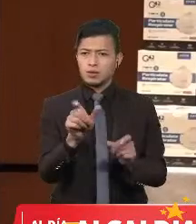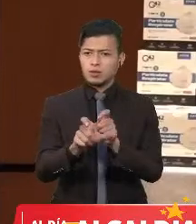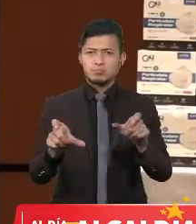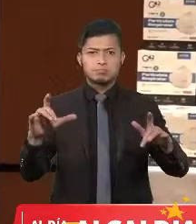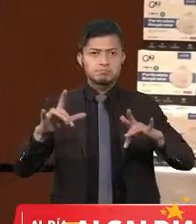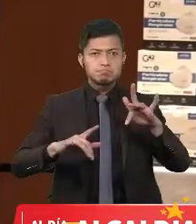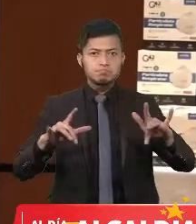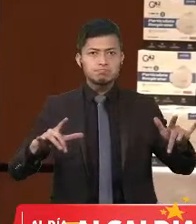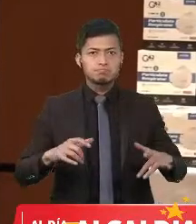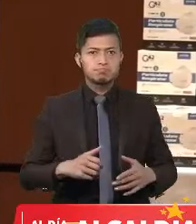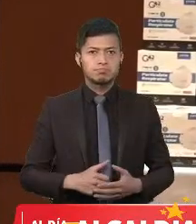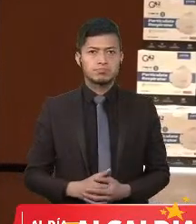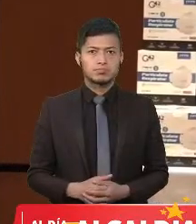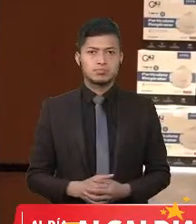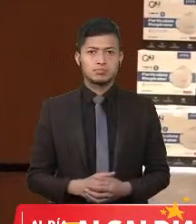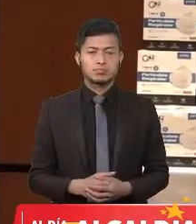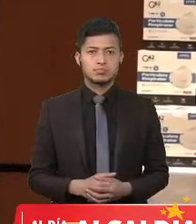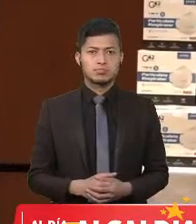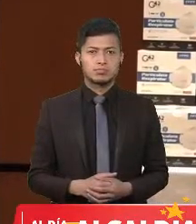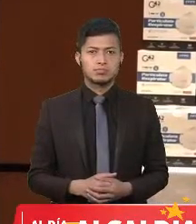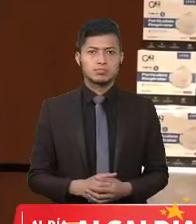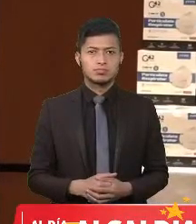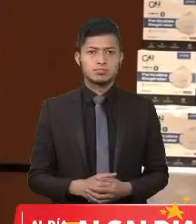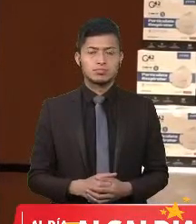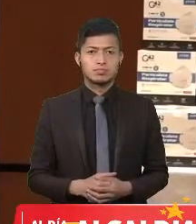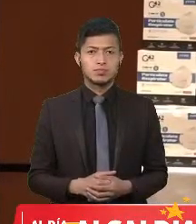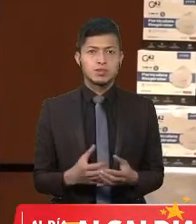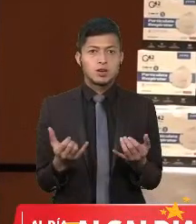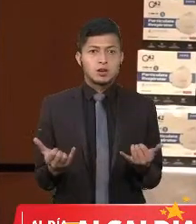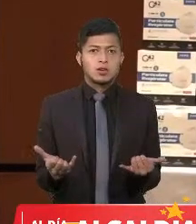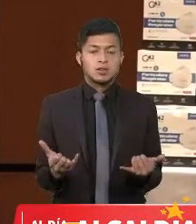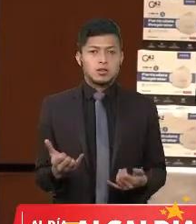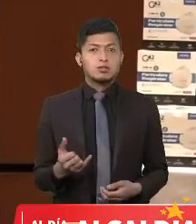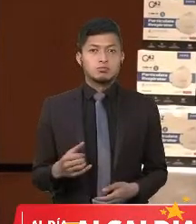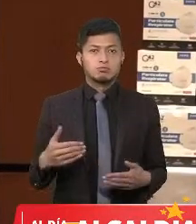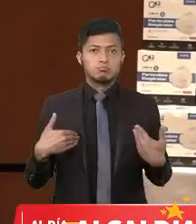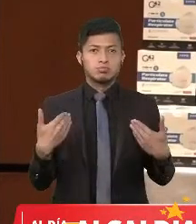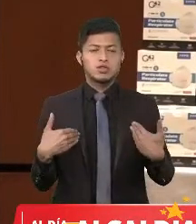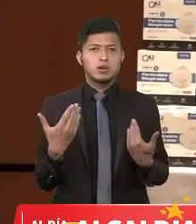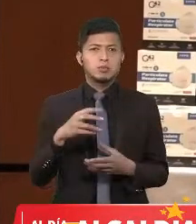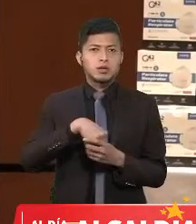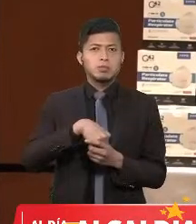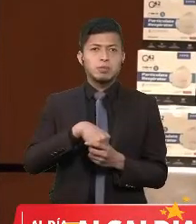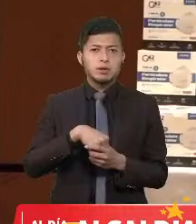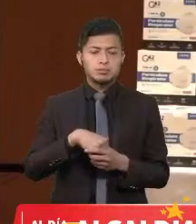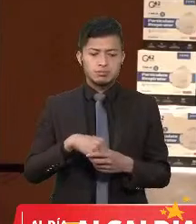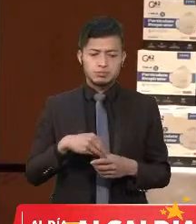un privilegio estar hoy aquí con todos ustedes.